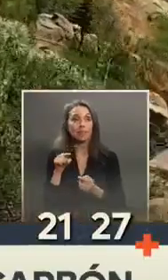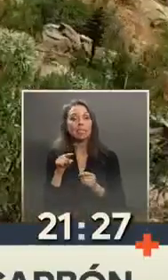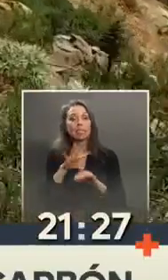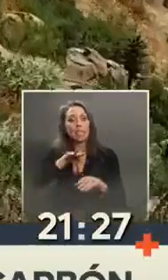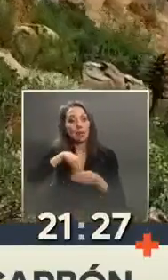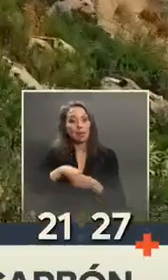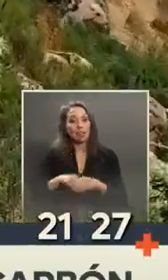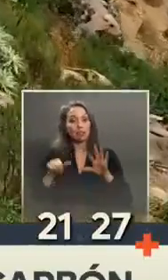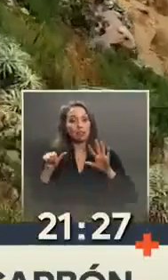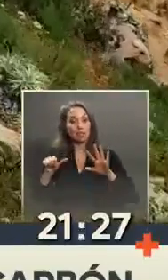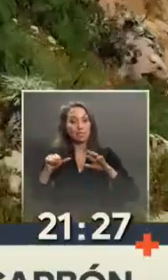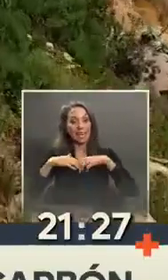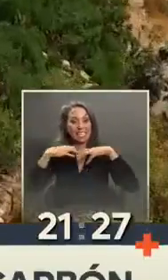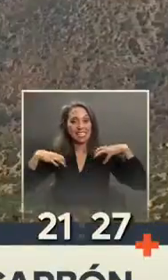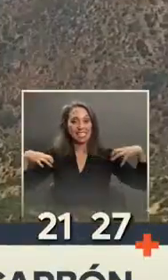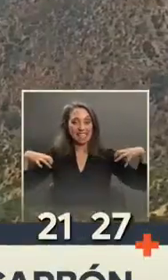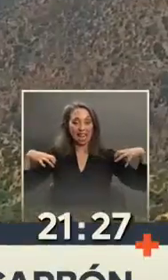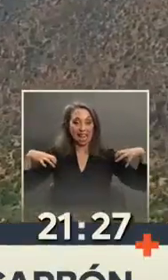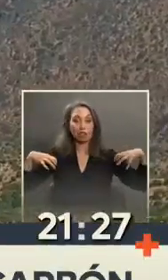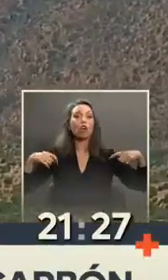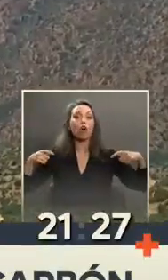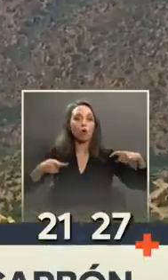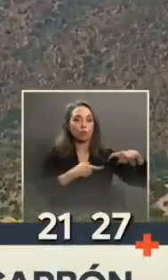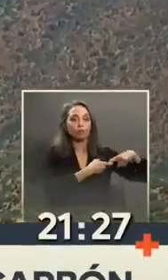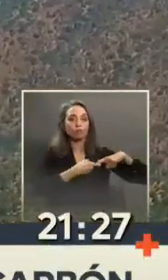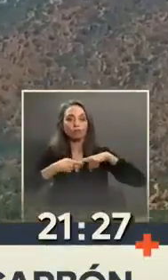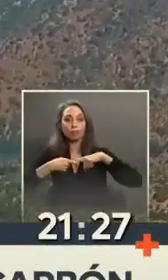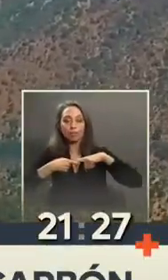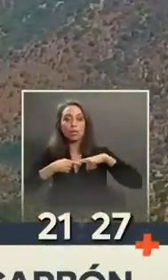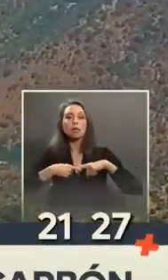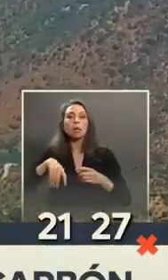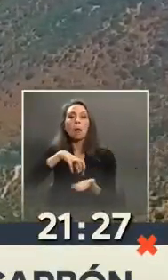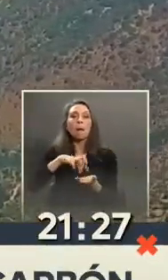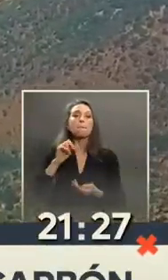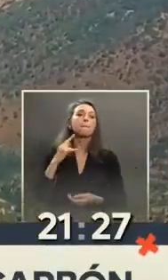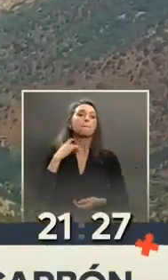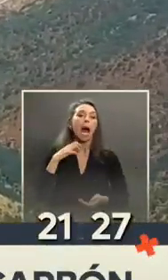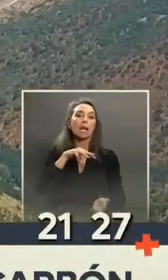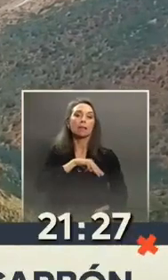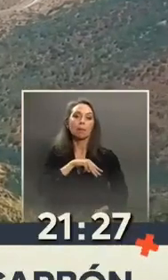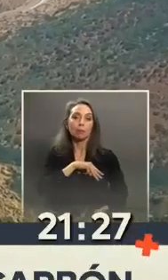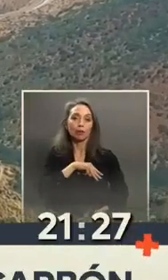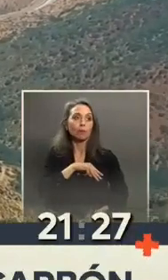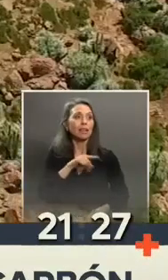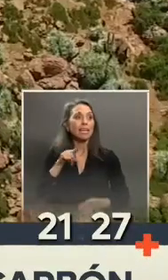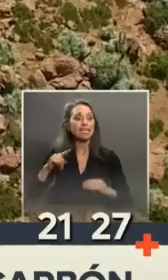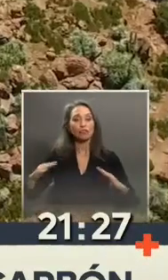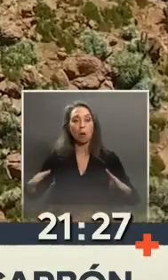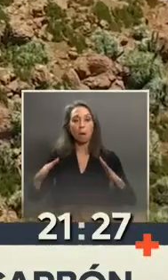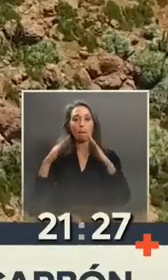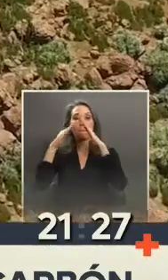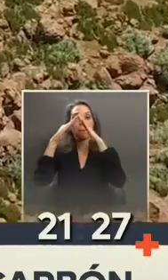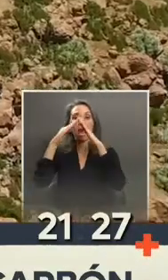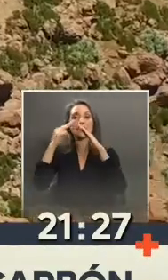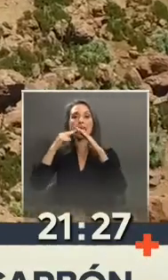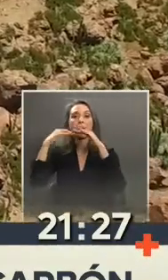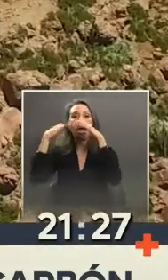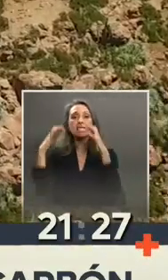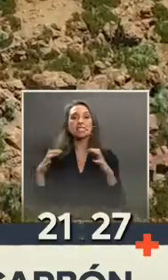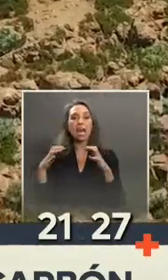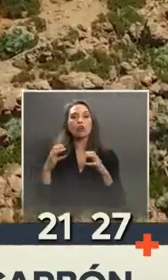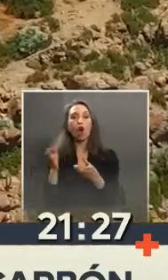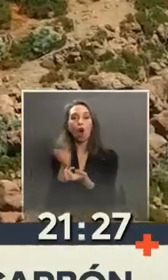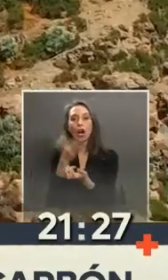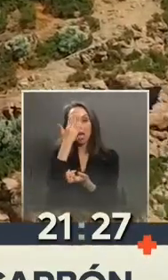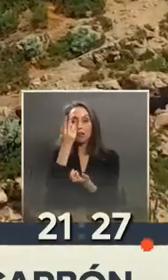del cordón montañoso del Parque Metropolitano, la cumbre más alta, Cerro El Carbón. Desde 2019 ha aumentado el